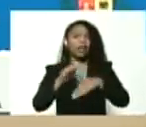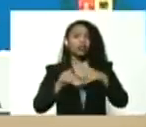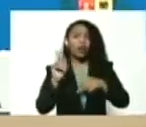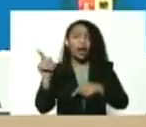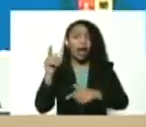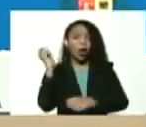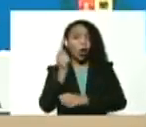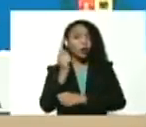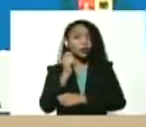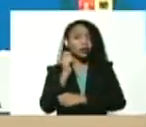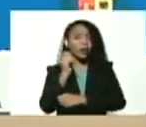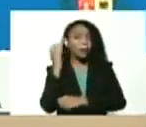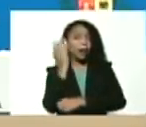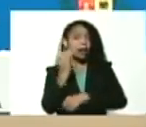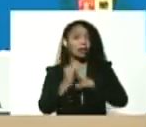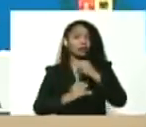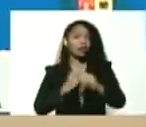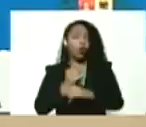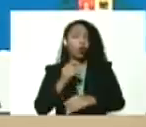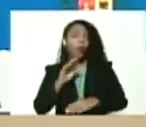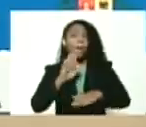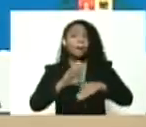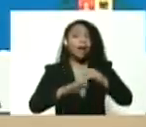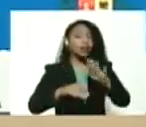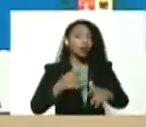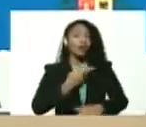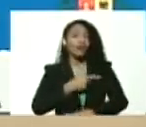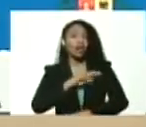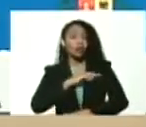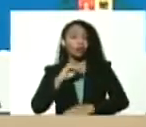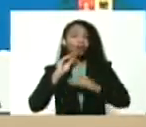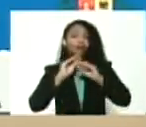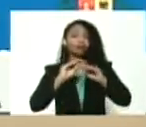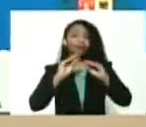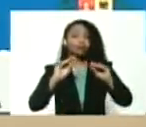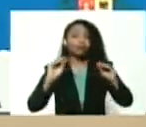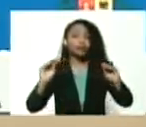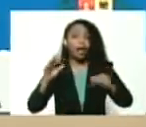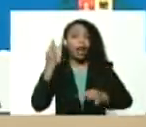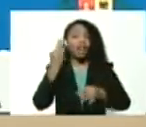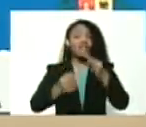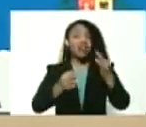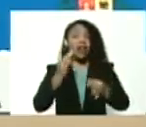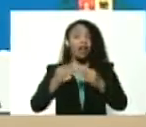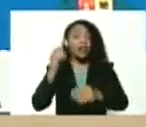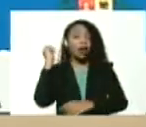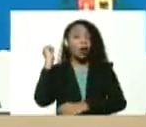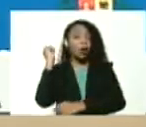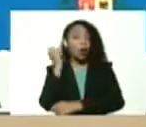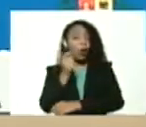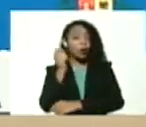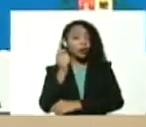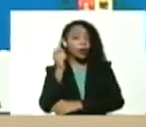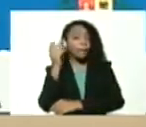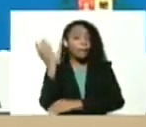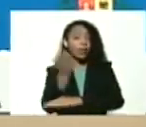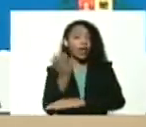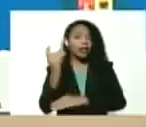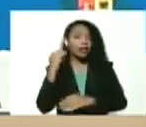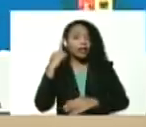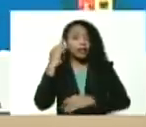la Corte Penal Internacional, un paso en falso. Así que el llamado a la Fiscalía de la Corte Penal Internacional